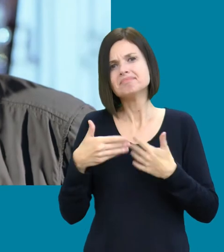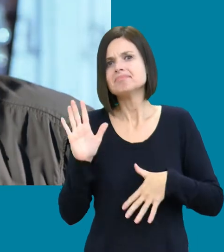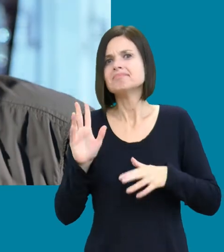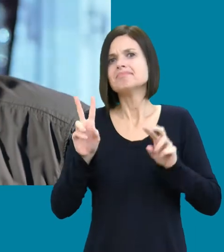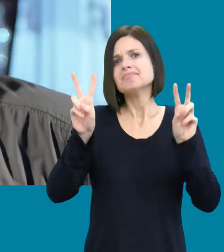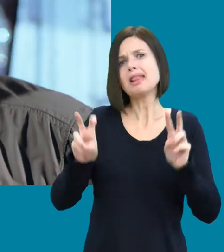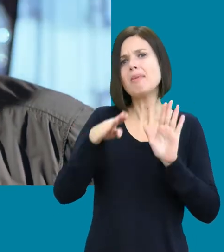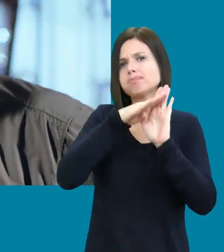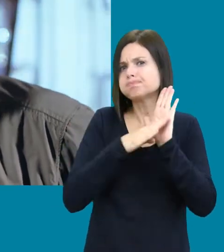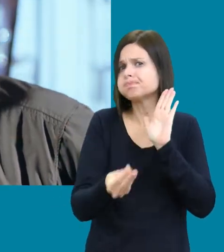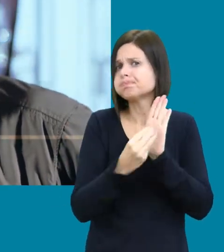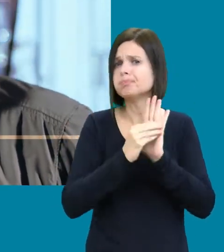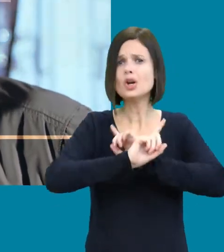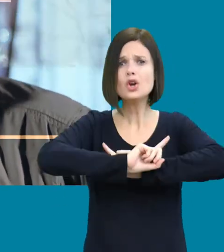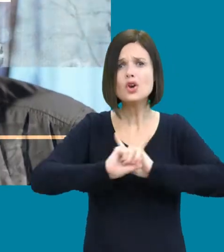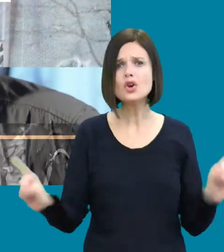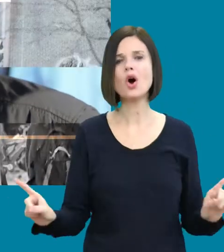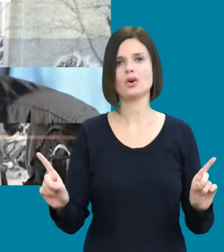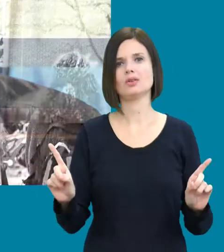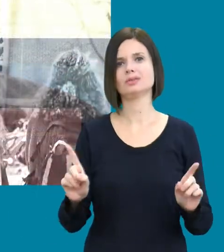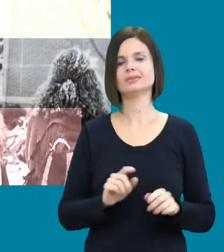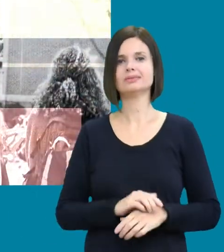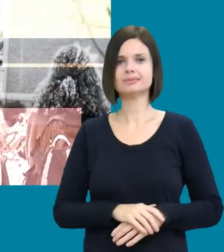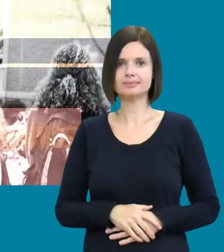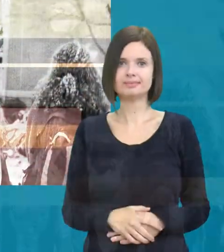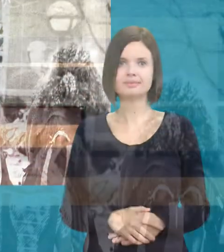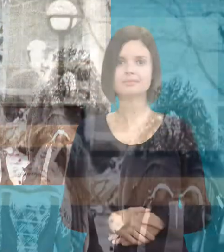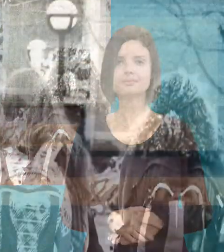una receta la reforma.